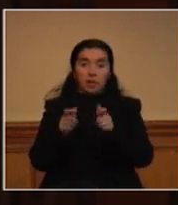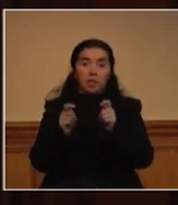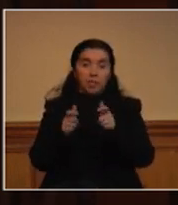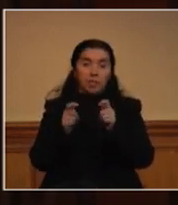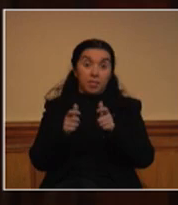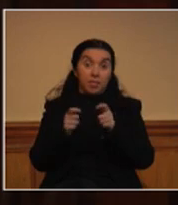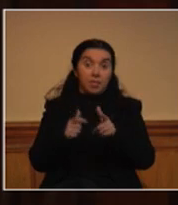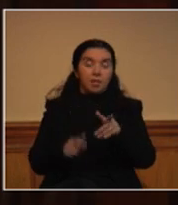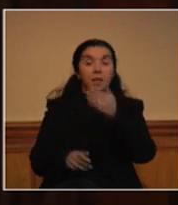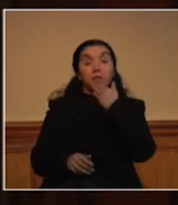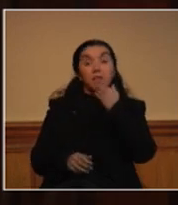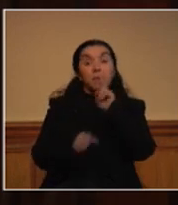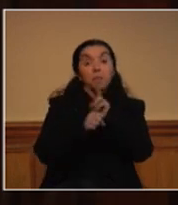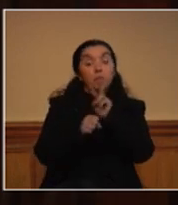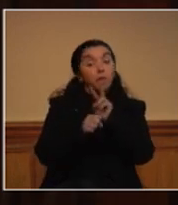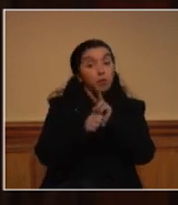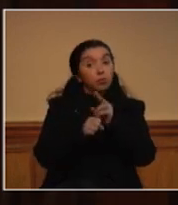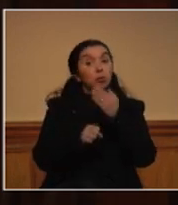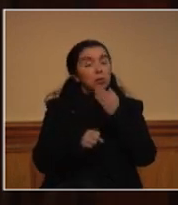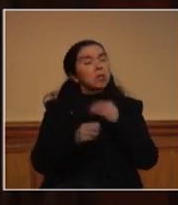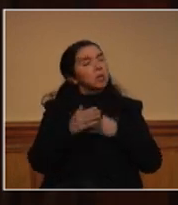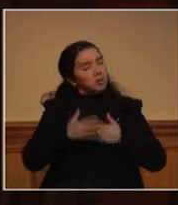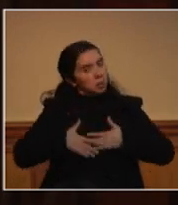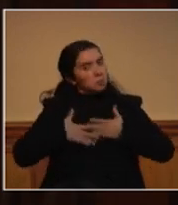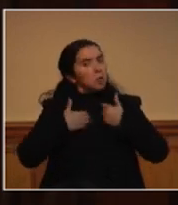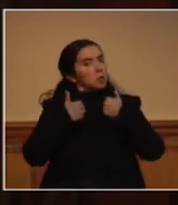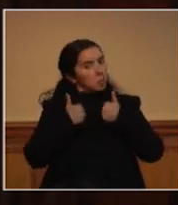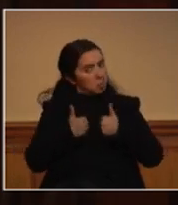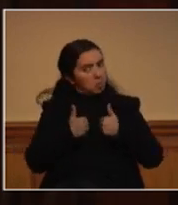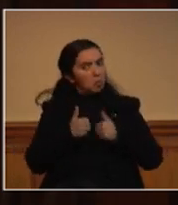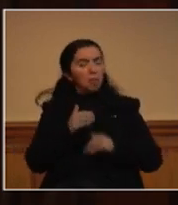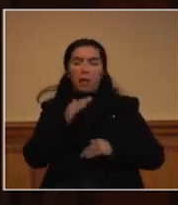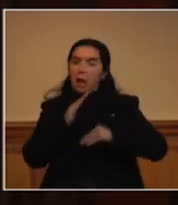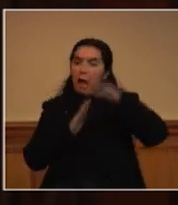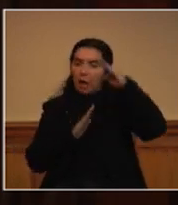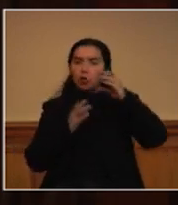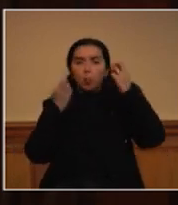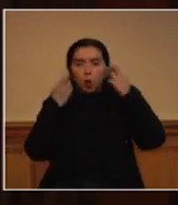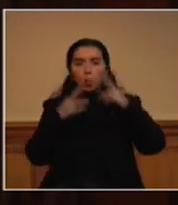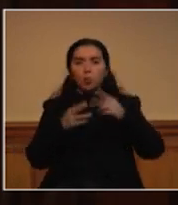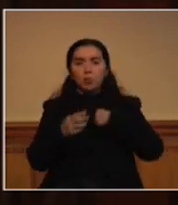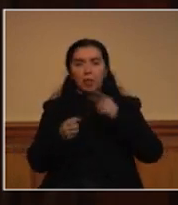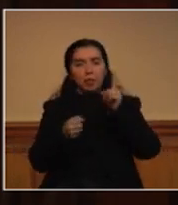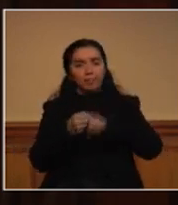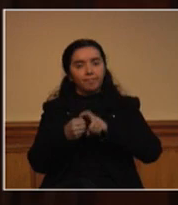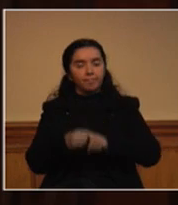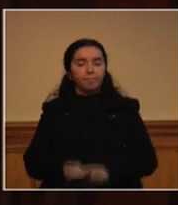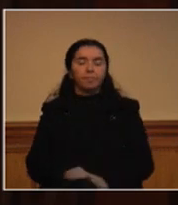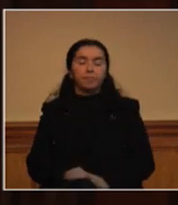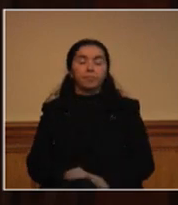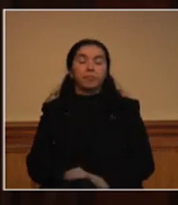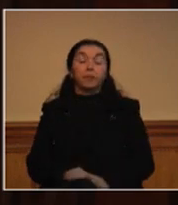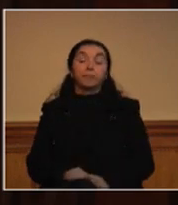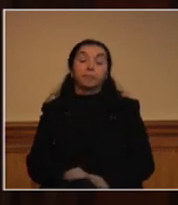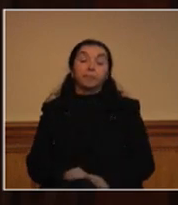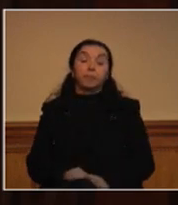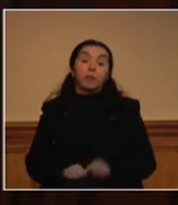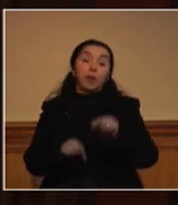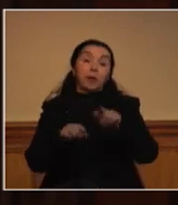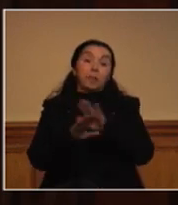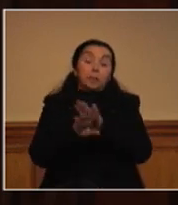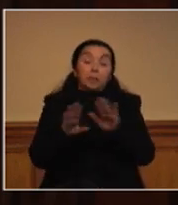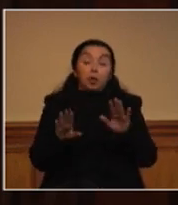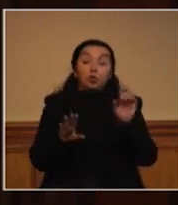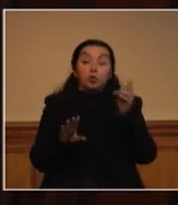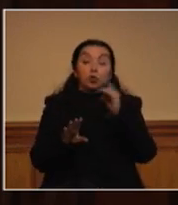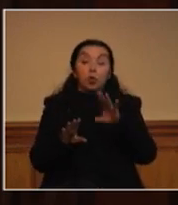nivel de satisfacción fue bastante alto por las oportunidades que le brindaba de participación. Bueno, para terminar, solamente